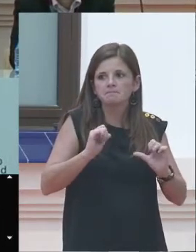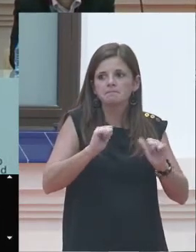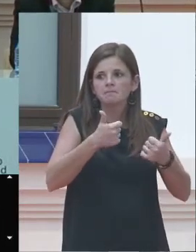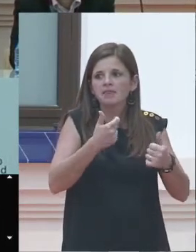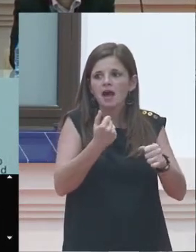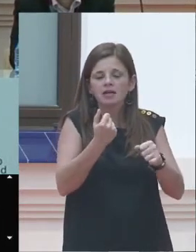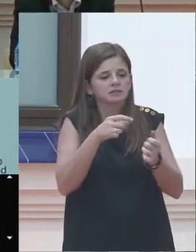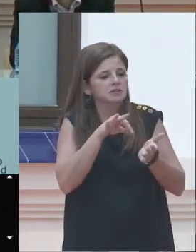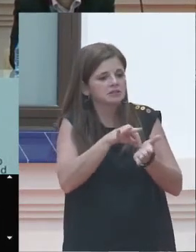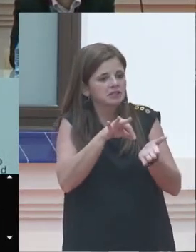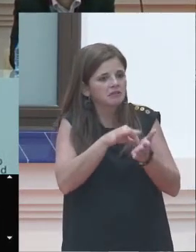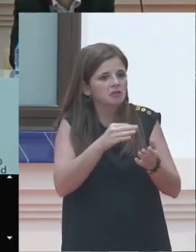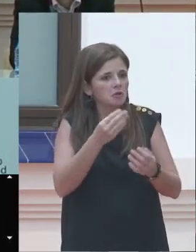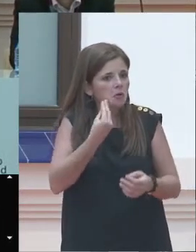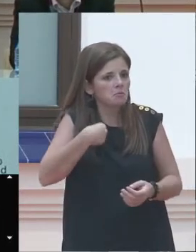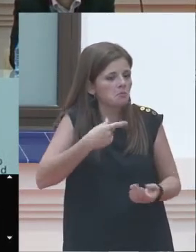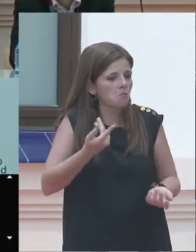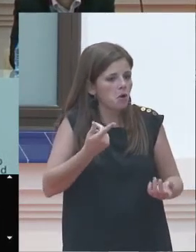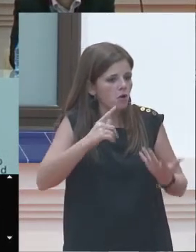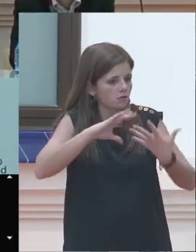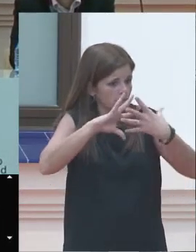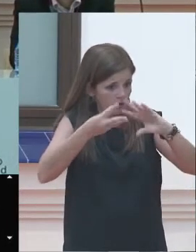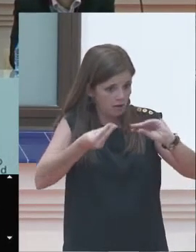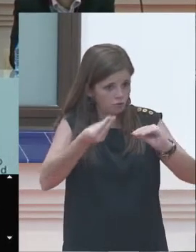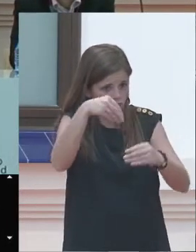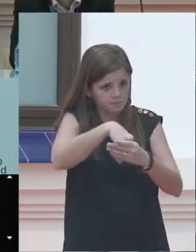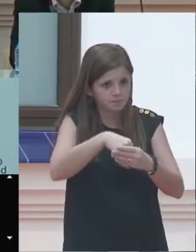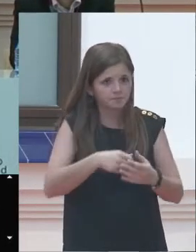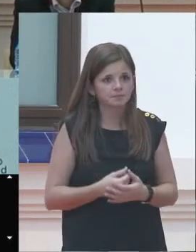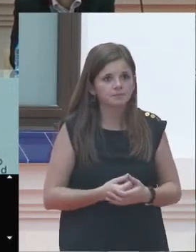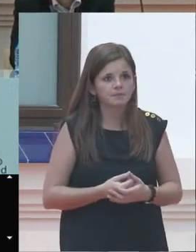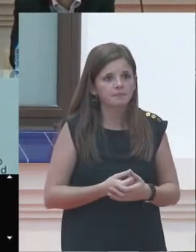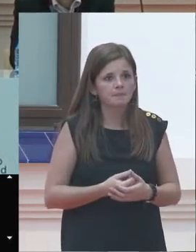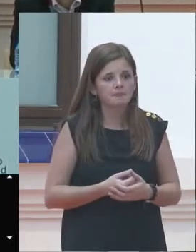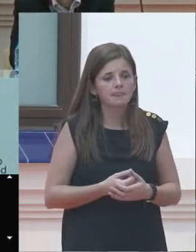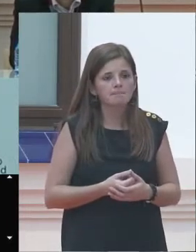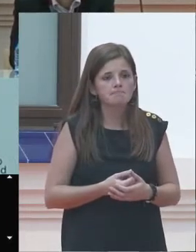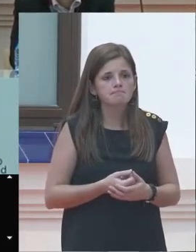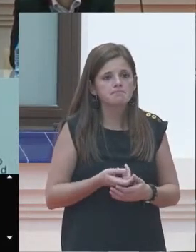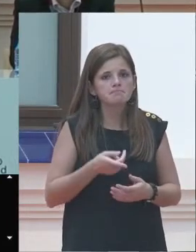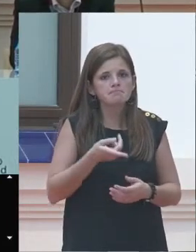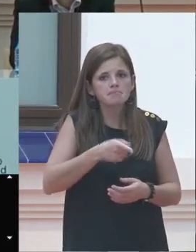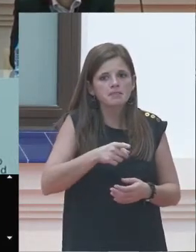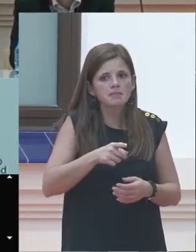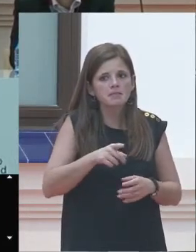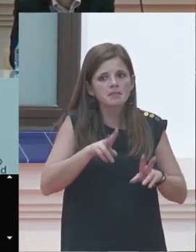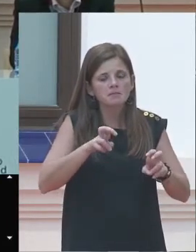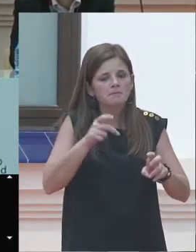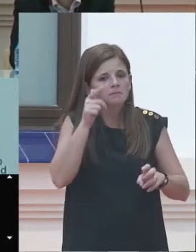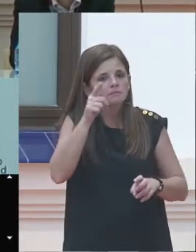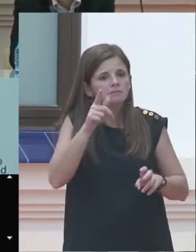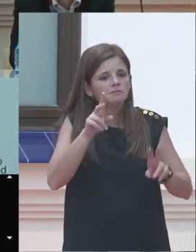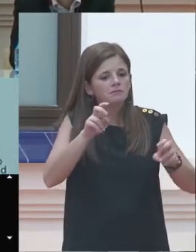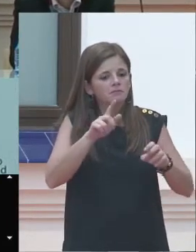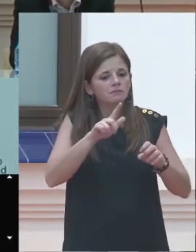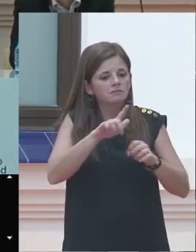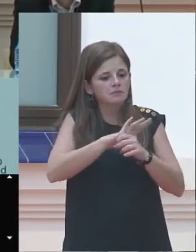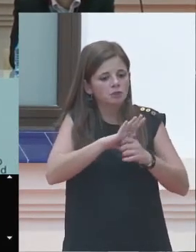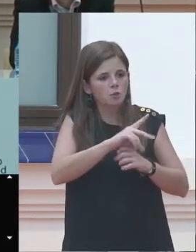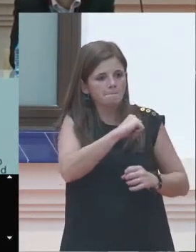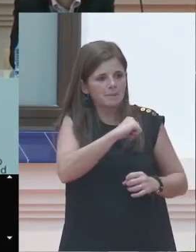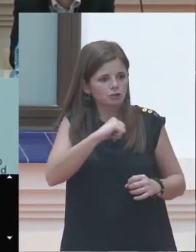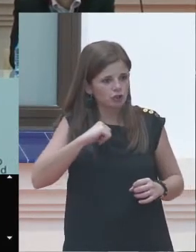estos servicios en un modo que llamamos cloud, ¿no? Y más sin ir mucho más lejos, ya en el entorno personal pues nos encontramos con la